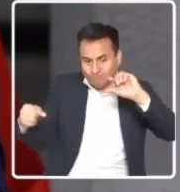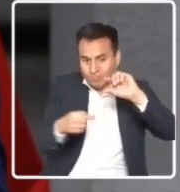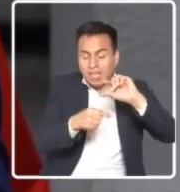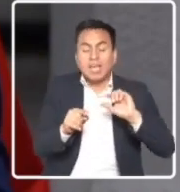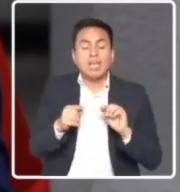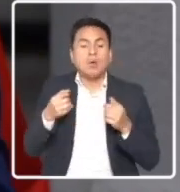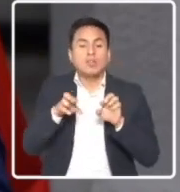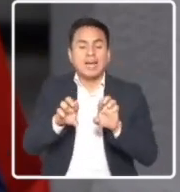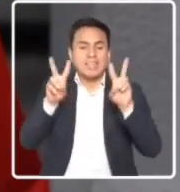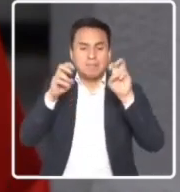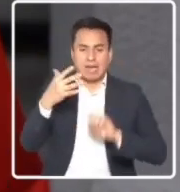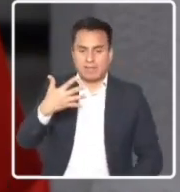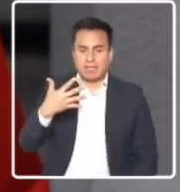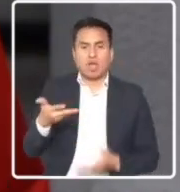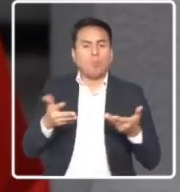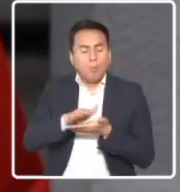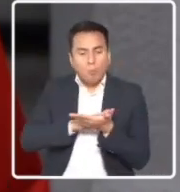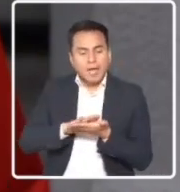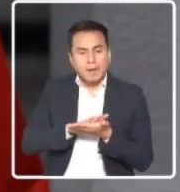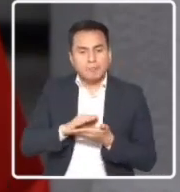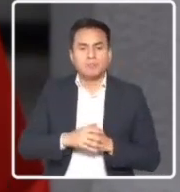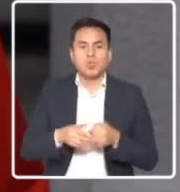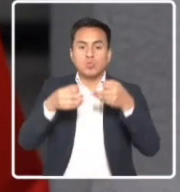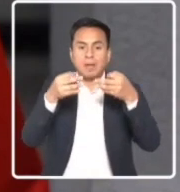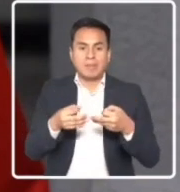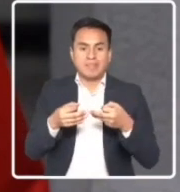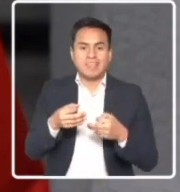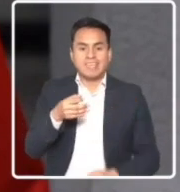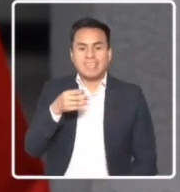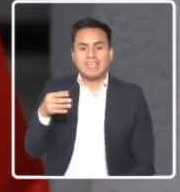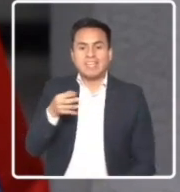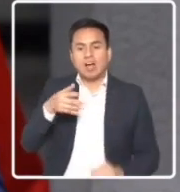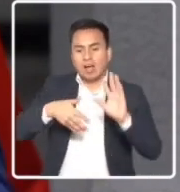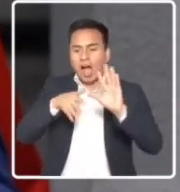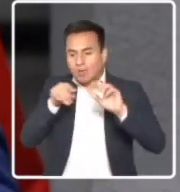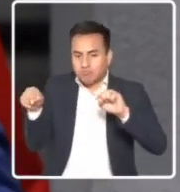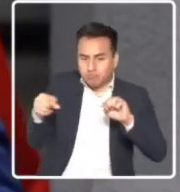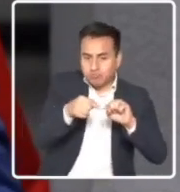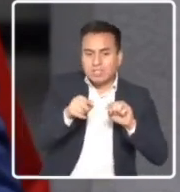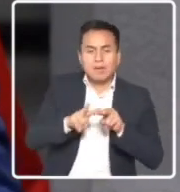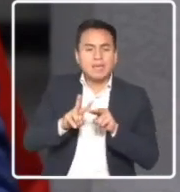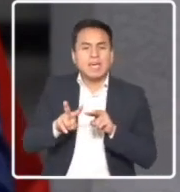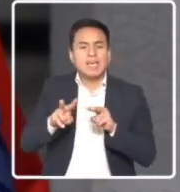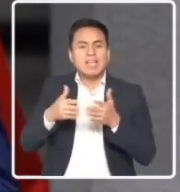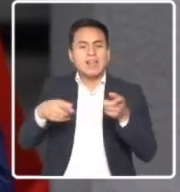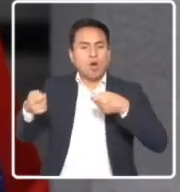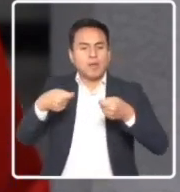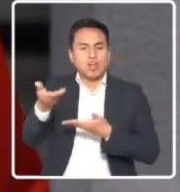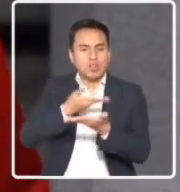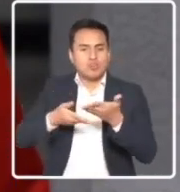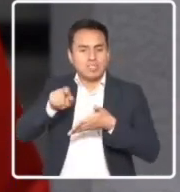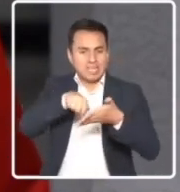la oportunidad de conversar temas relevantes, como por ejemplo, justamente lo que mencionaba del corredor bioceánico, la actualización del Tratado de Libre Comercio